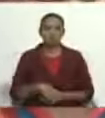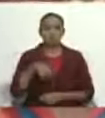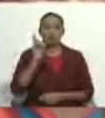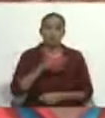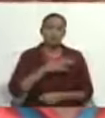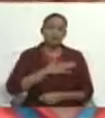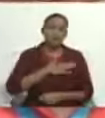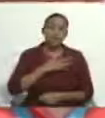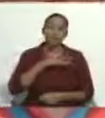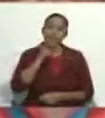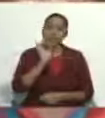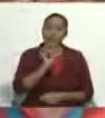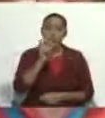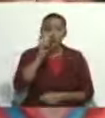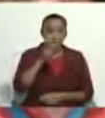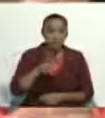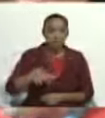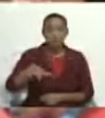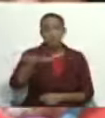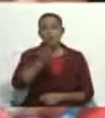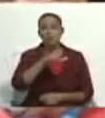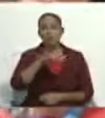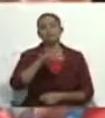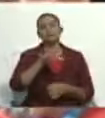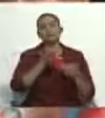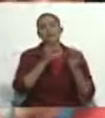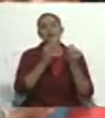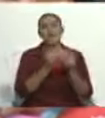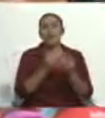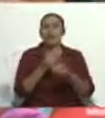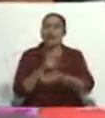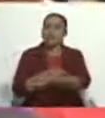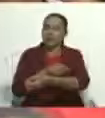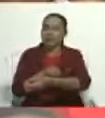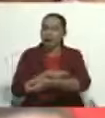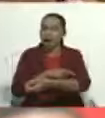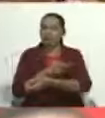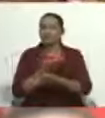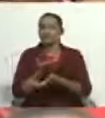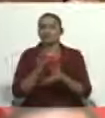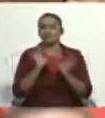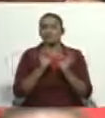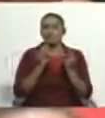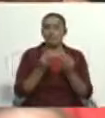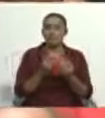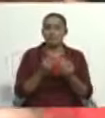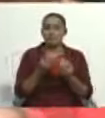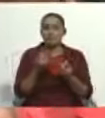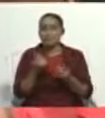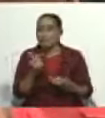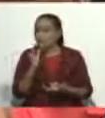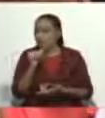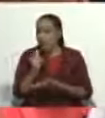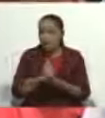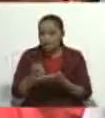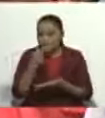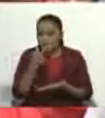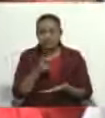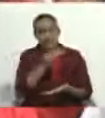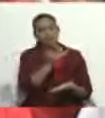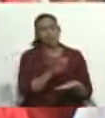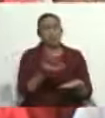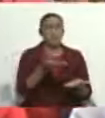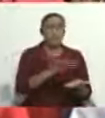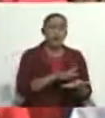nuestro pueblo al ir a enterrar a un hermano, a un familiar, por no tener las medicinas. La guerra